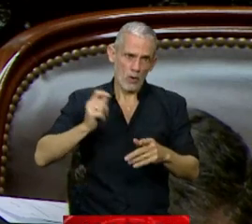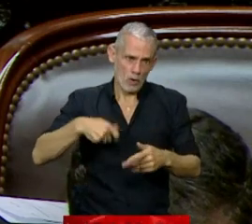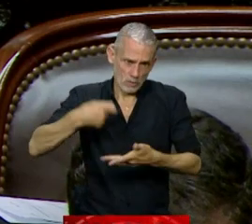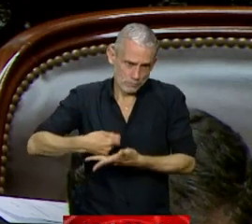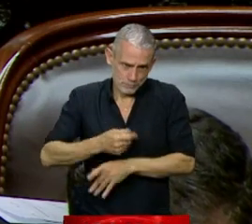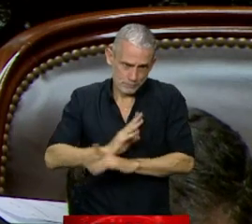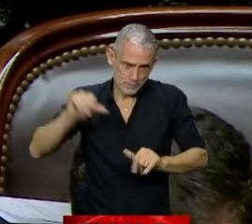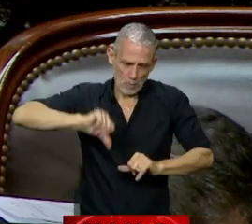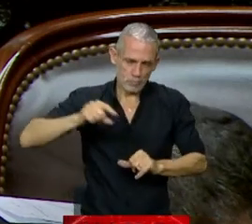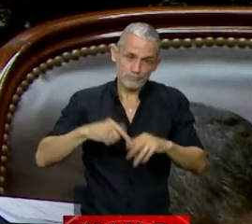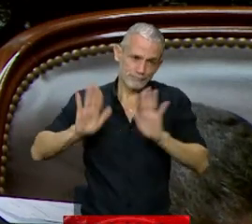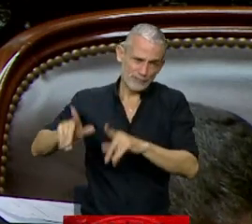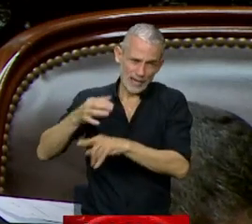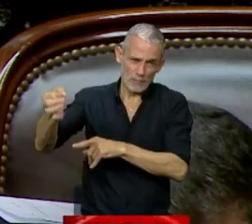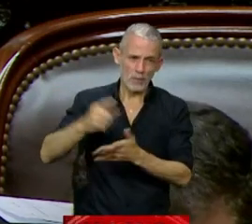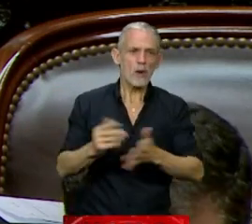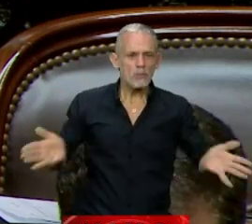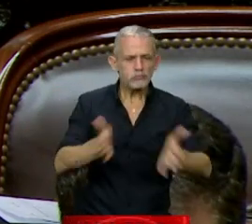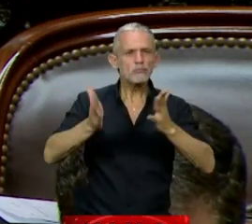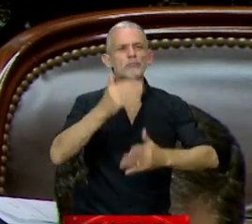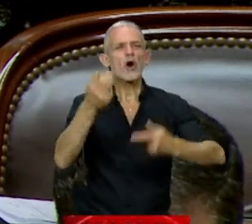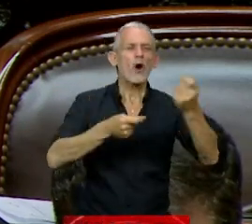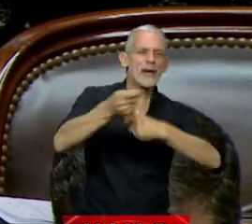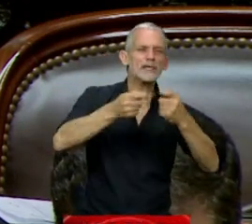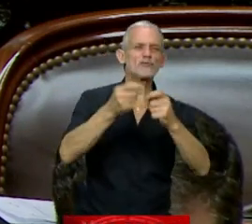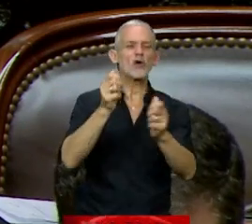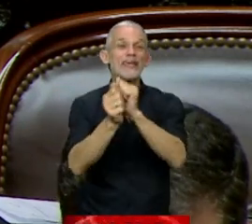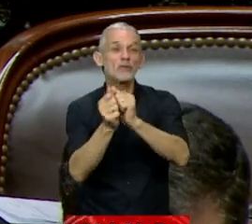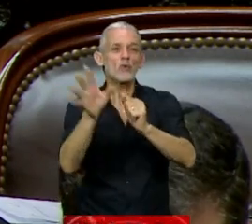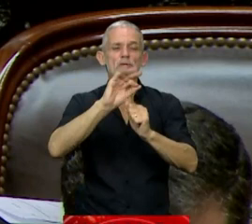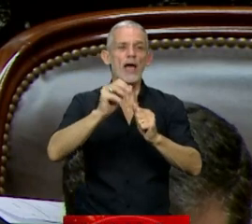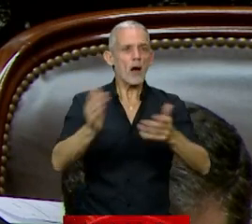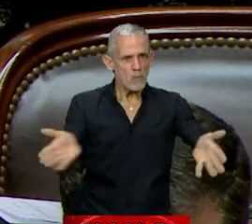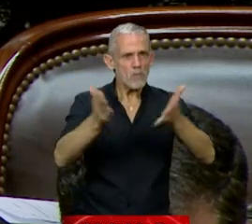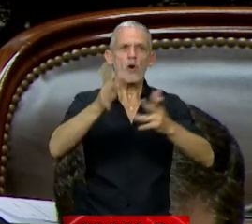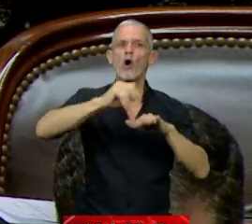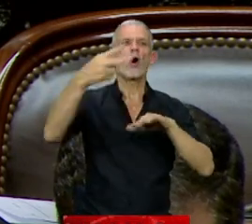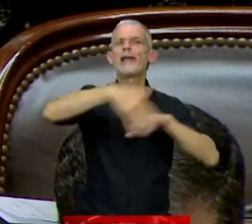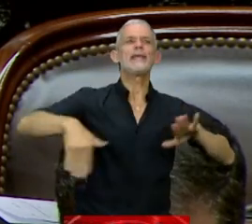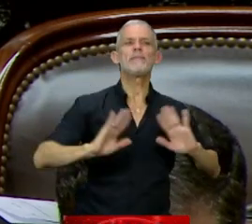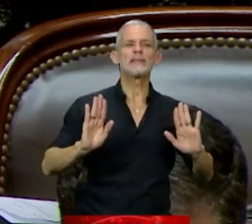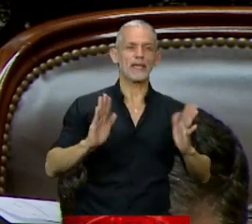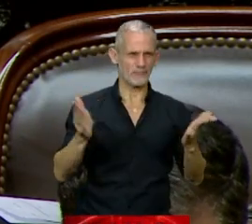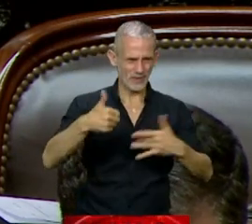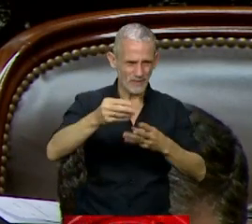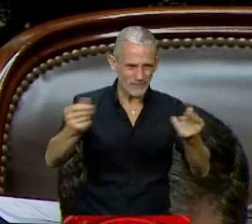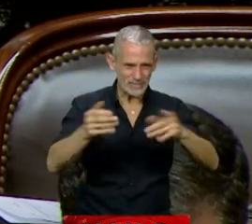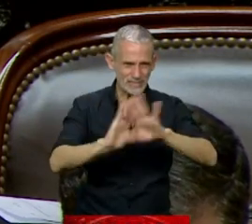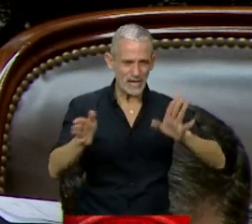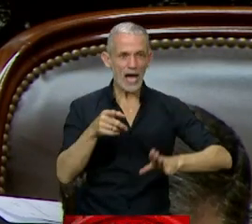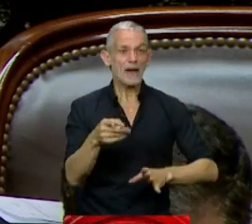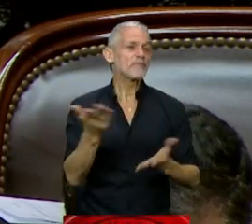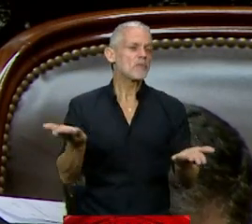definen si promovemos el comercio, la industria de alguna región o le ponemos límite a su crecimiento. Y para terminar, señor